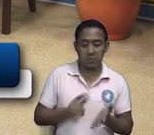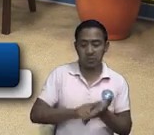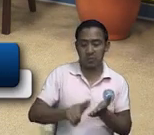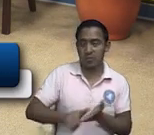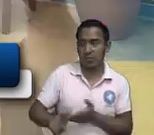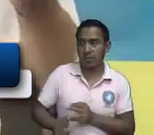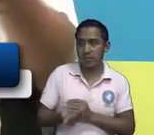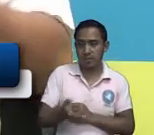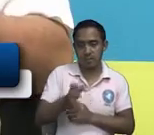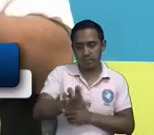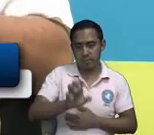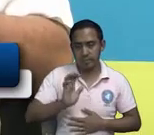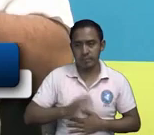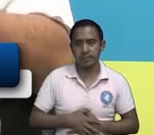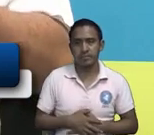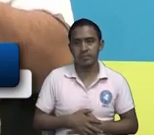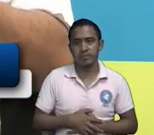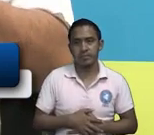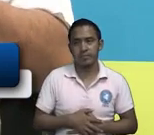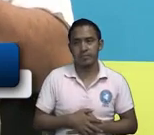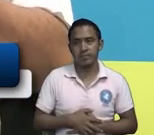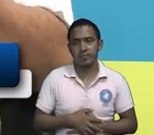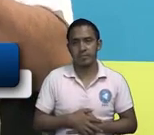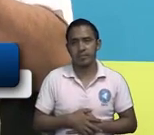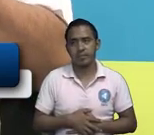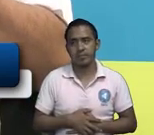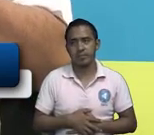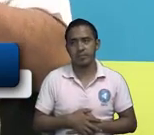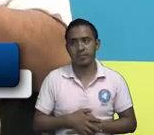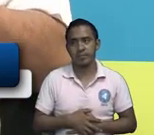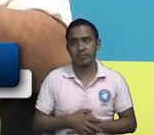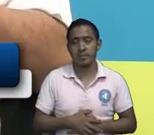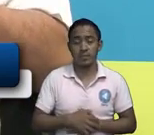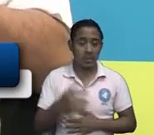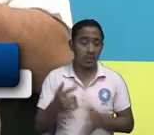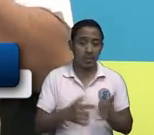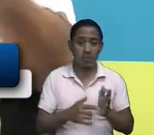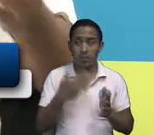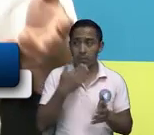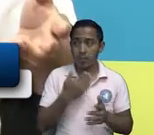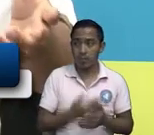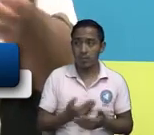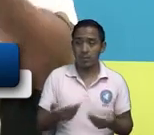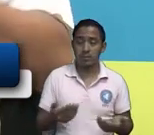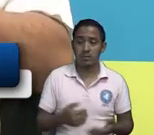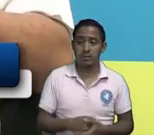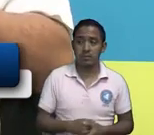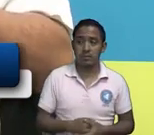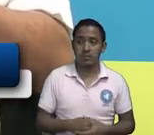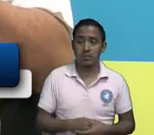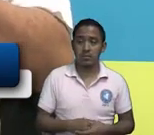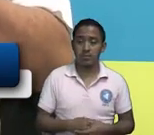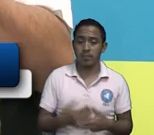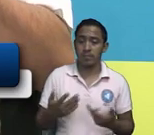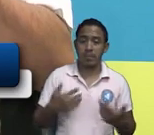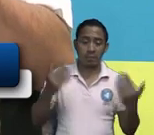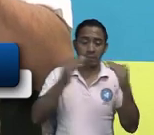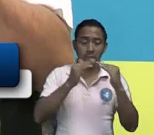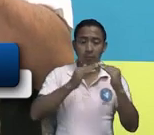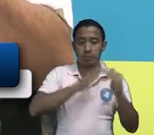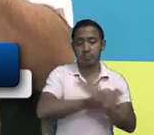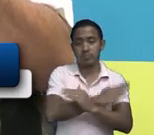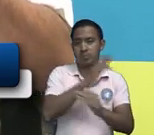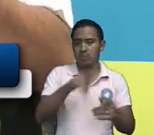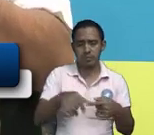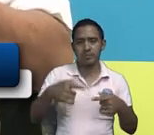el perro, por ejemplo, lo tiene, no es sano tenerlo todo el día encerrado en primer lugar por el animalito. Hay que sacarlo a estirar